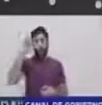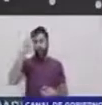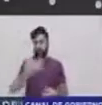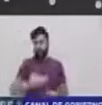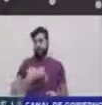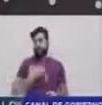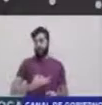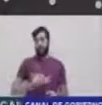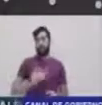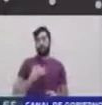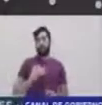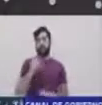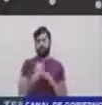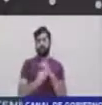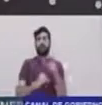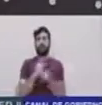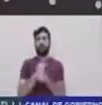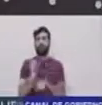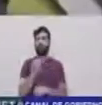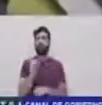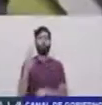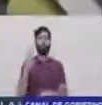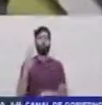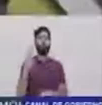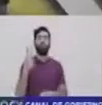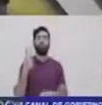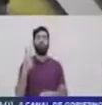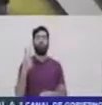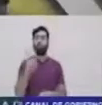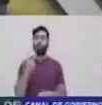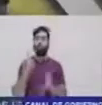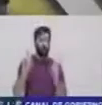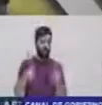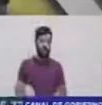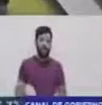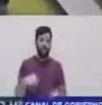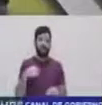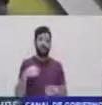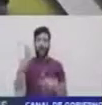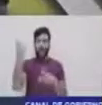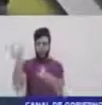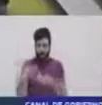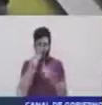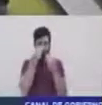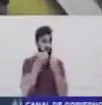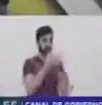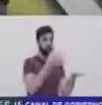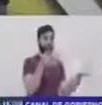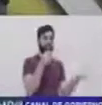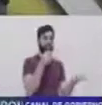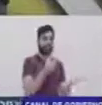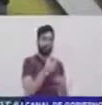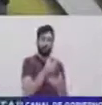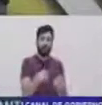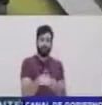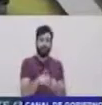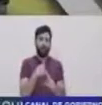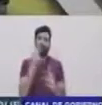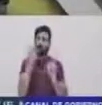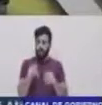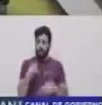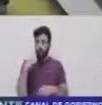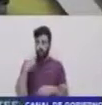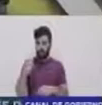la ética virtual, ¿verdad? El no difundir cosas que no debemos difundir y también que no tengan un respaldo, como usted lo dice,